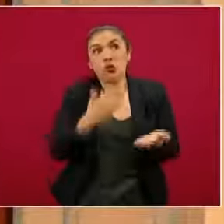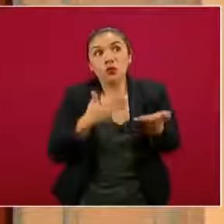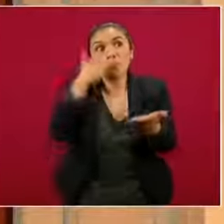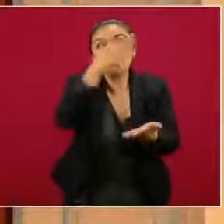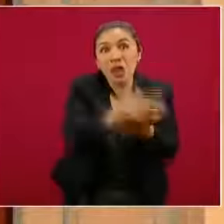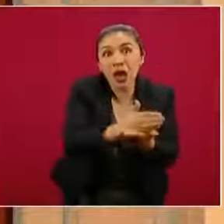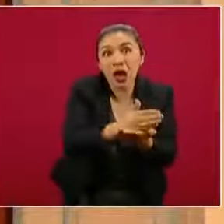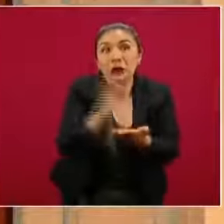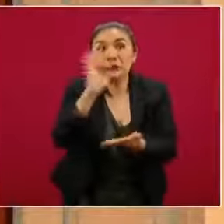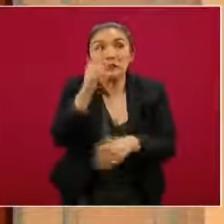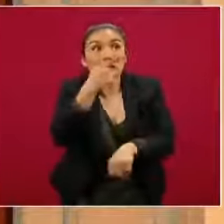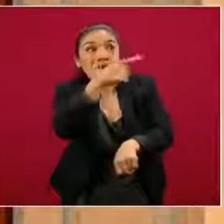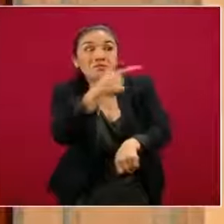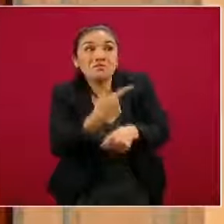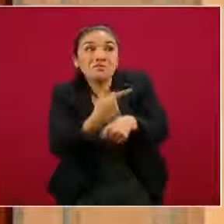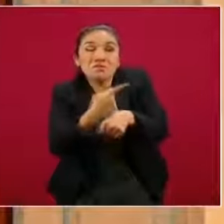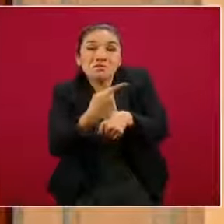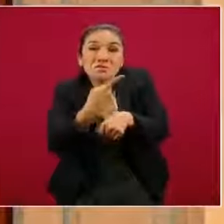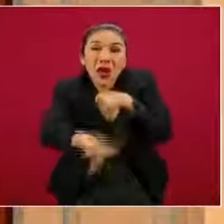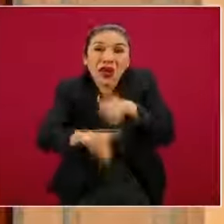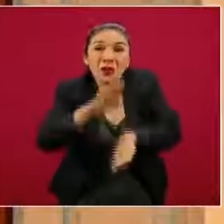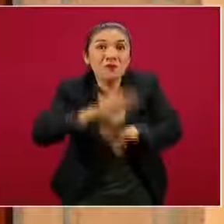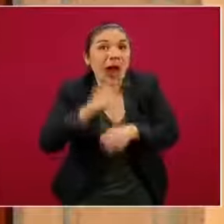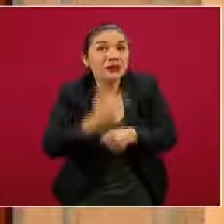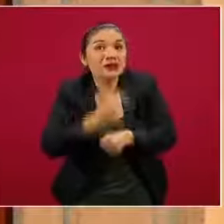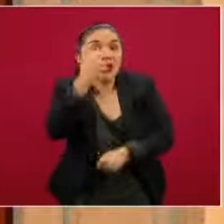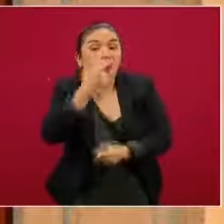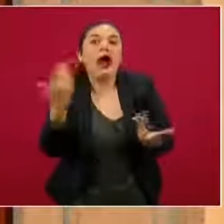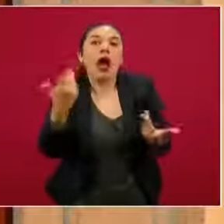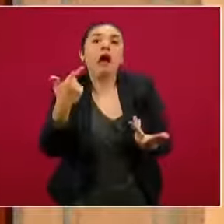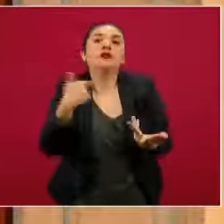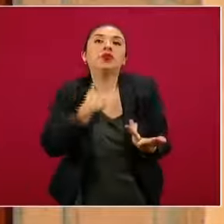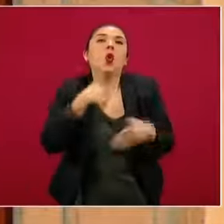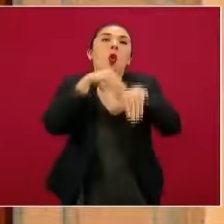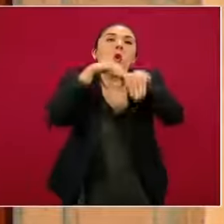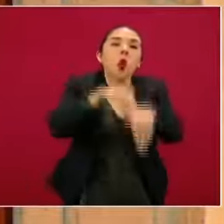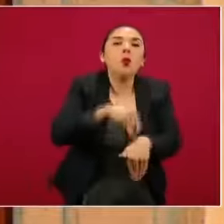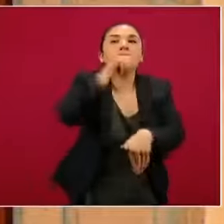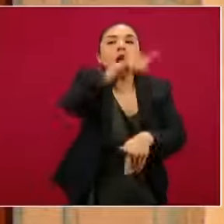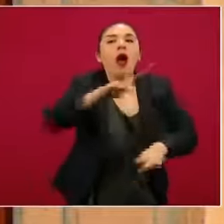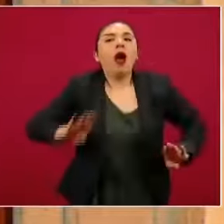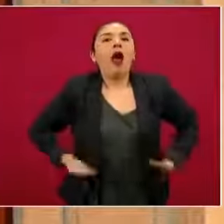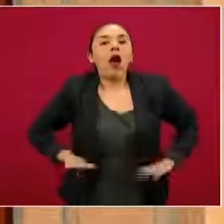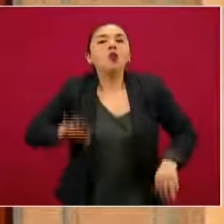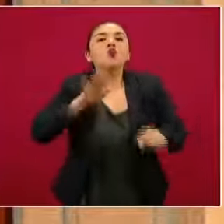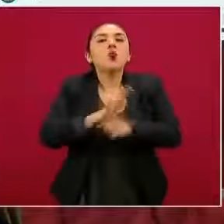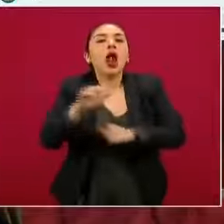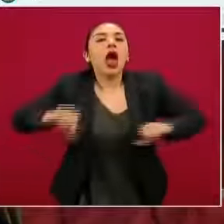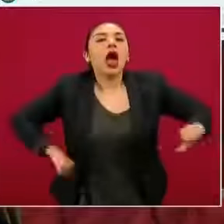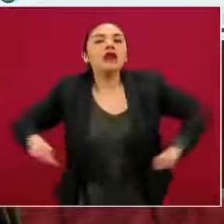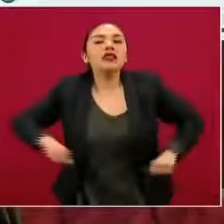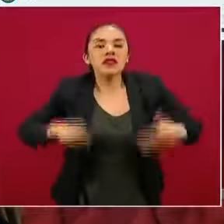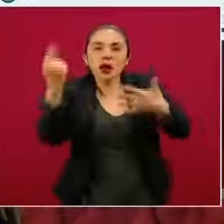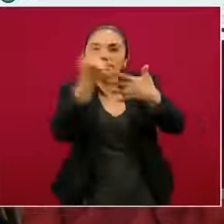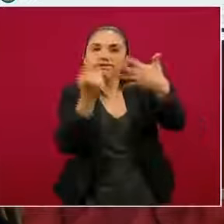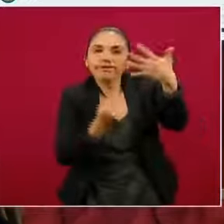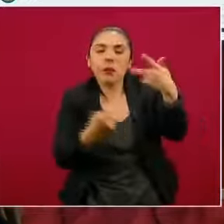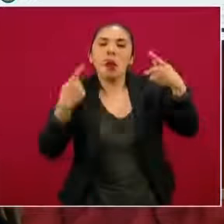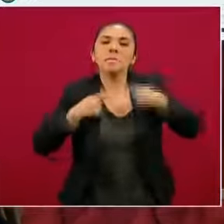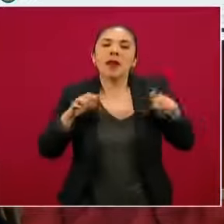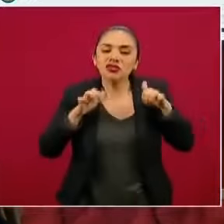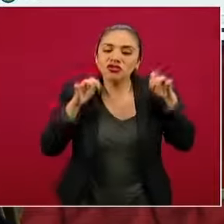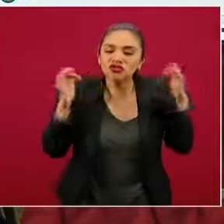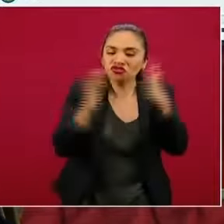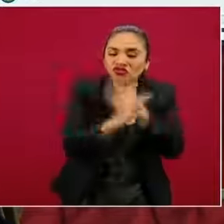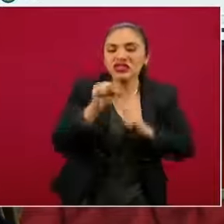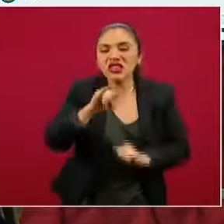tiene un riesgo mayor, pues habrá más restricciones en relación a las actividades en el espacio público y